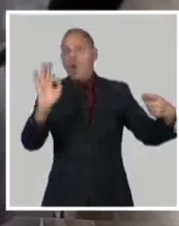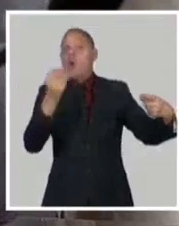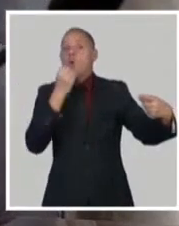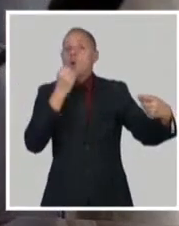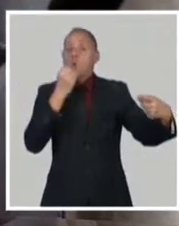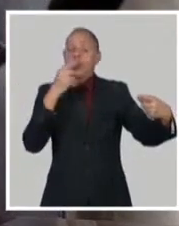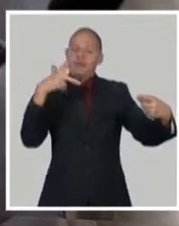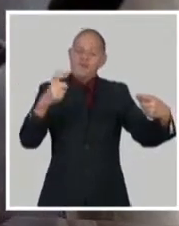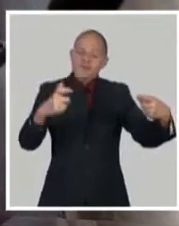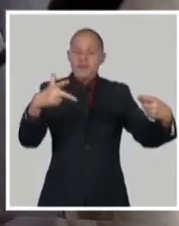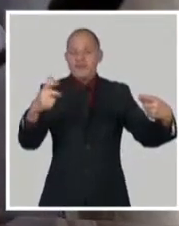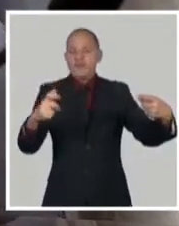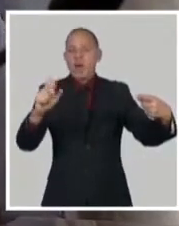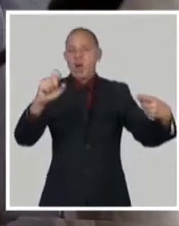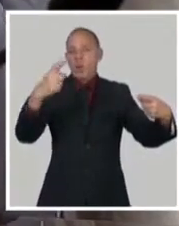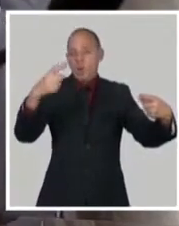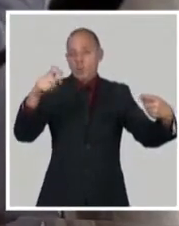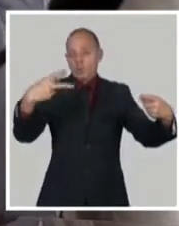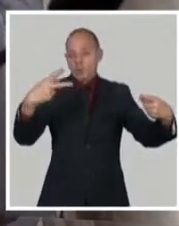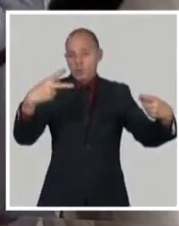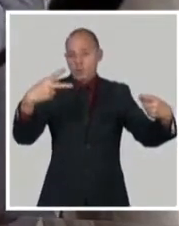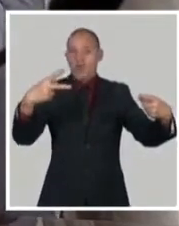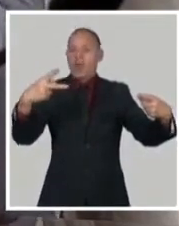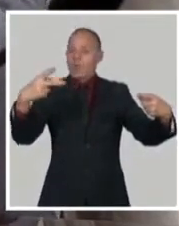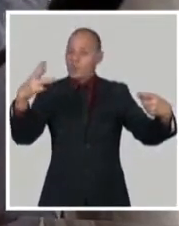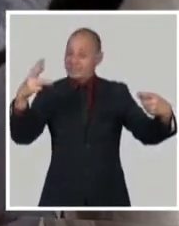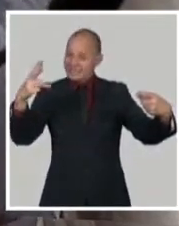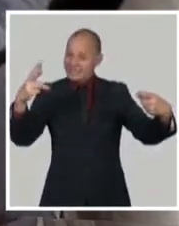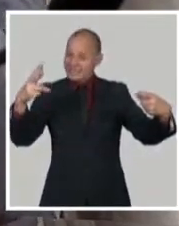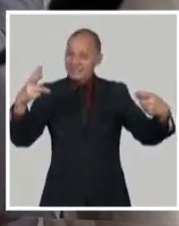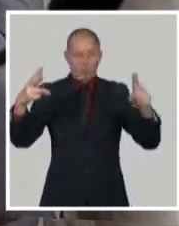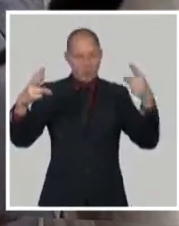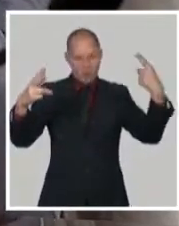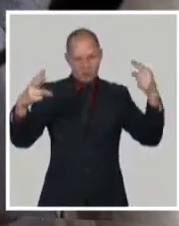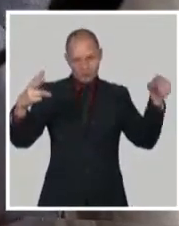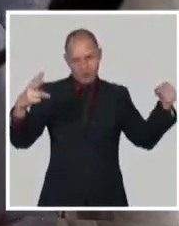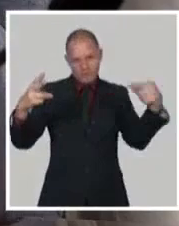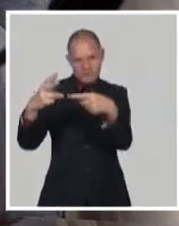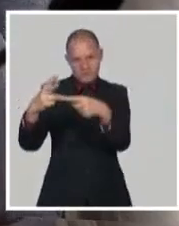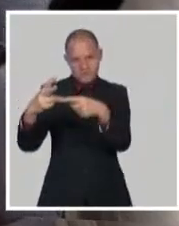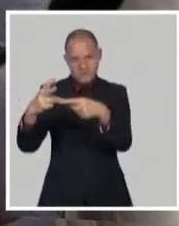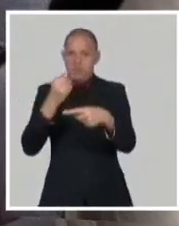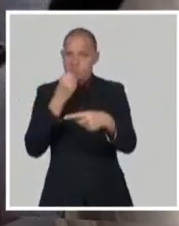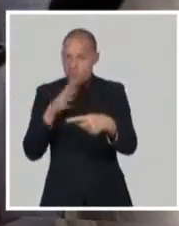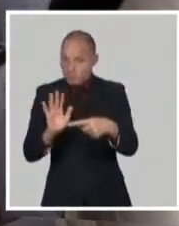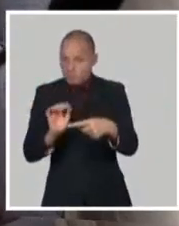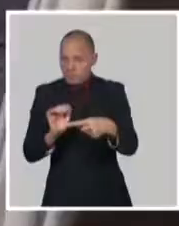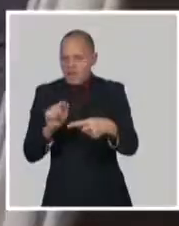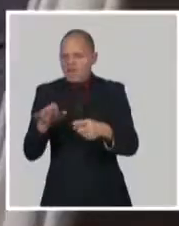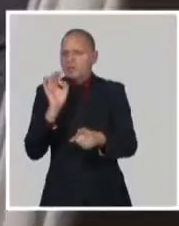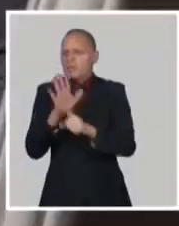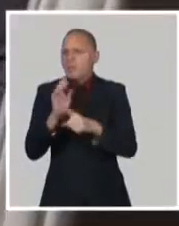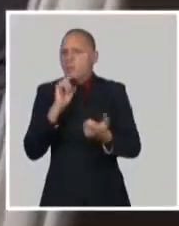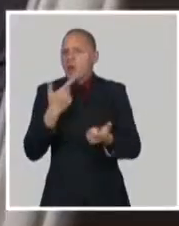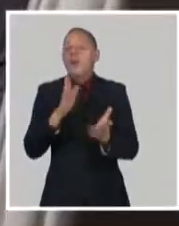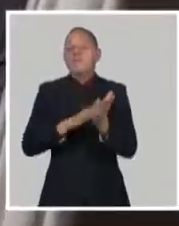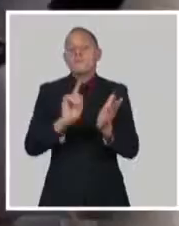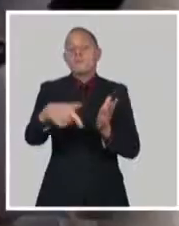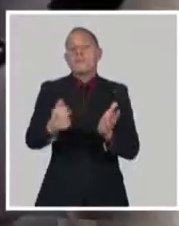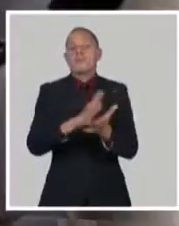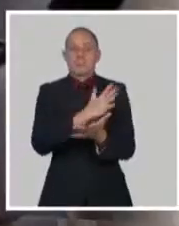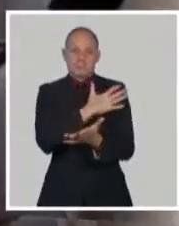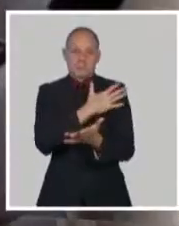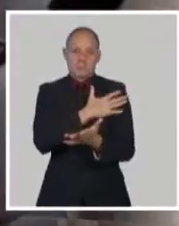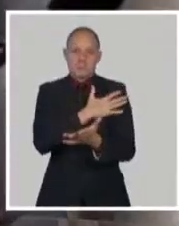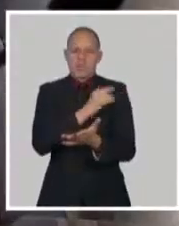estudio. Nuestra aspiración es iniciar la fase 3 de estudio en el mes de marzo. ¿Cuántas personas involucraría? Estamos